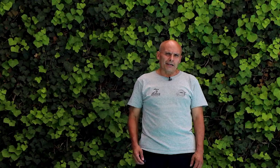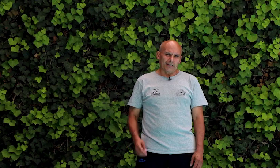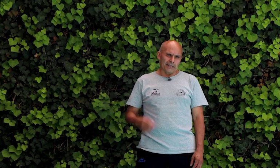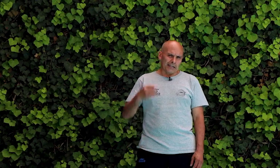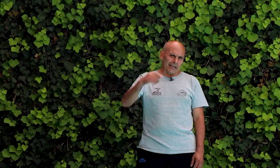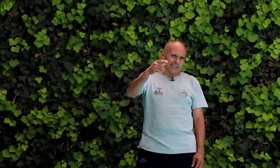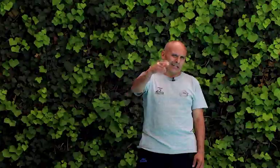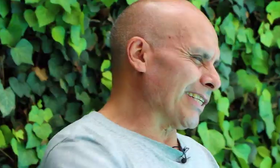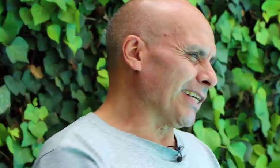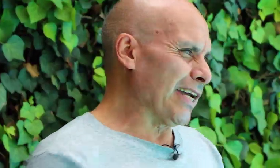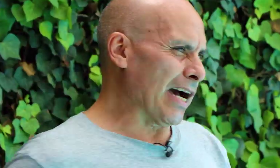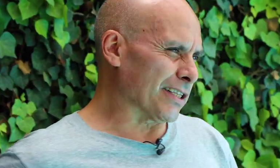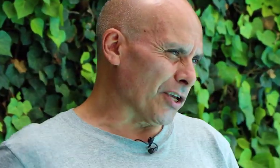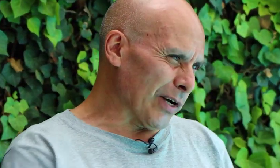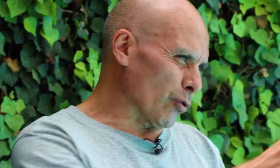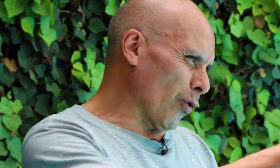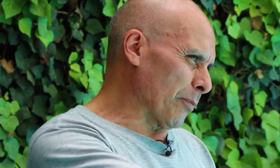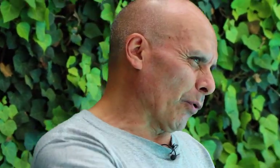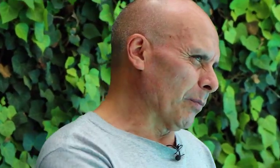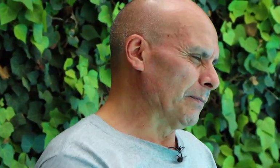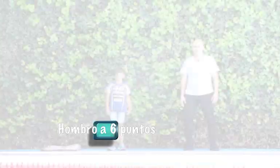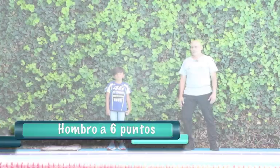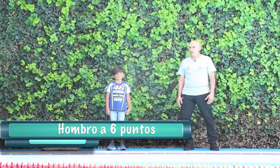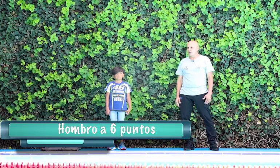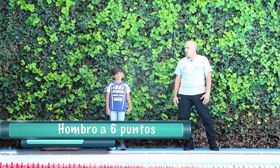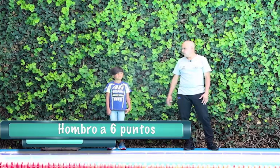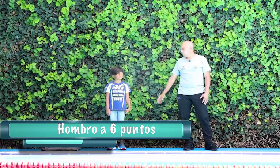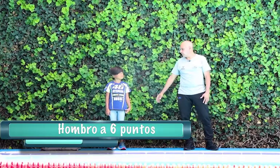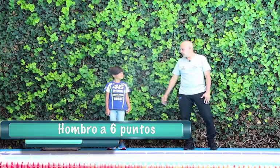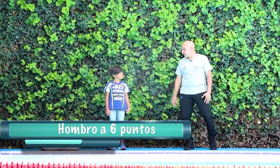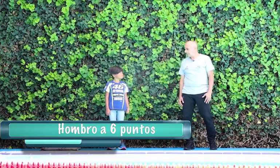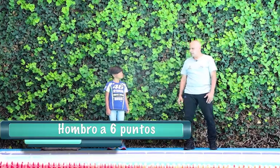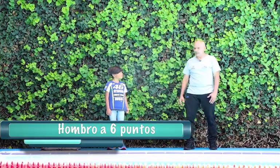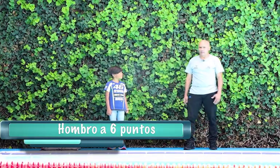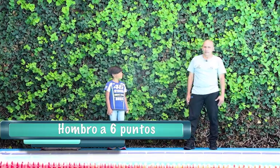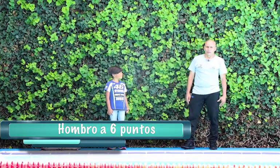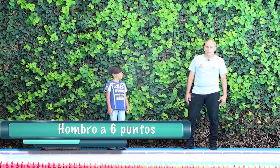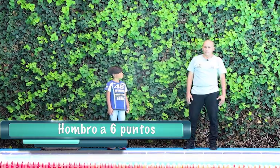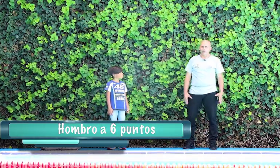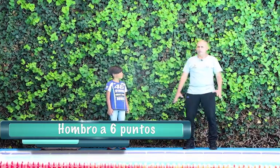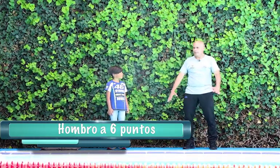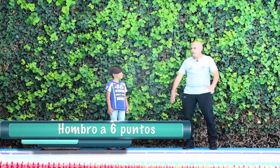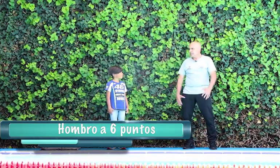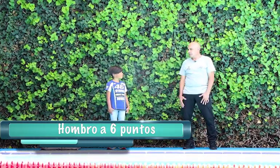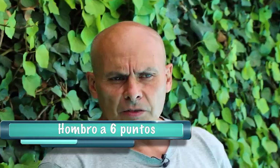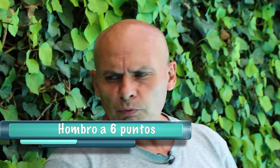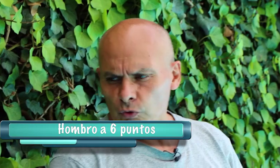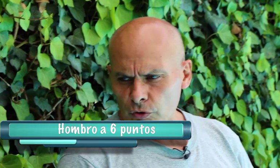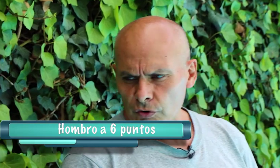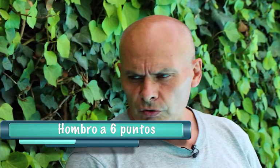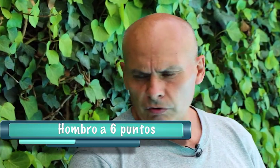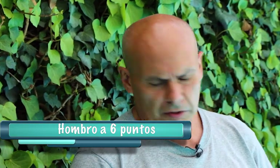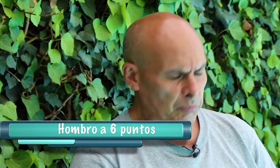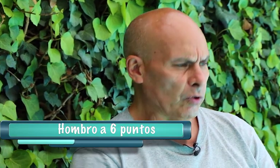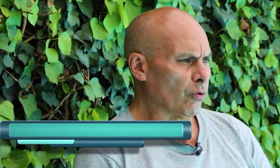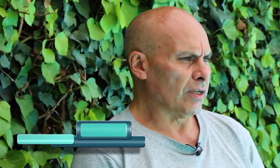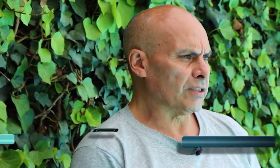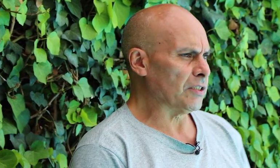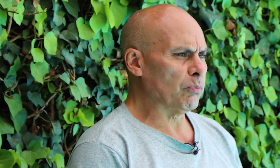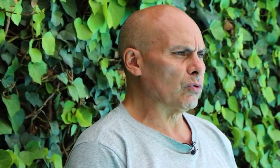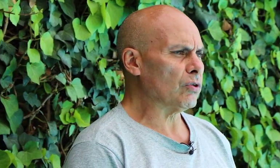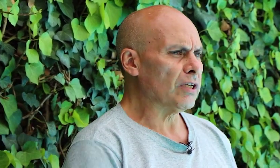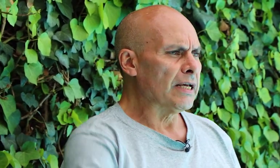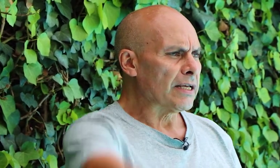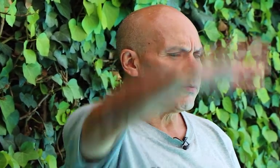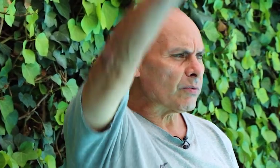Recuerda, entre clase y clase, activa tu cuerpo. Ok, Jair, ahora lo que vamos a hacer es, nos vamos a poner en seis puntos, te explico